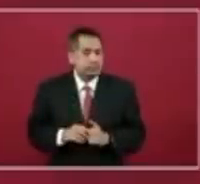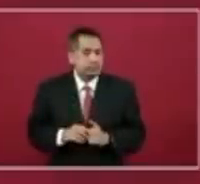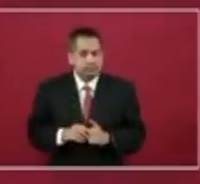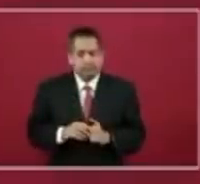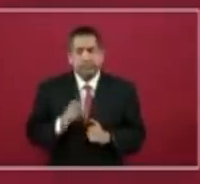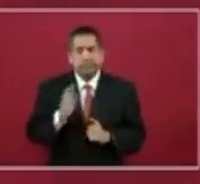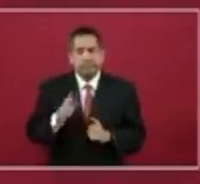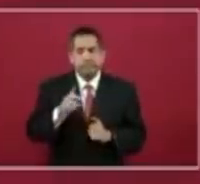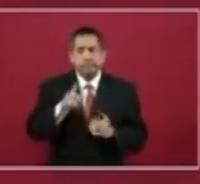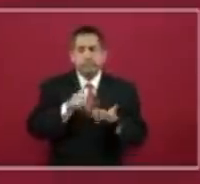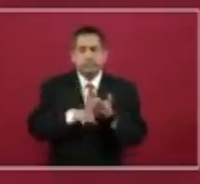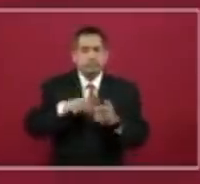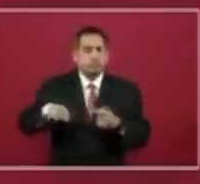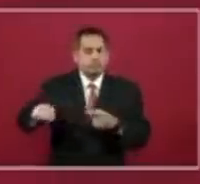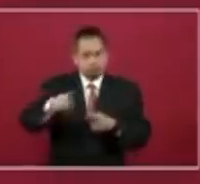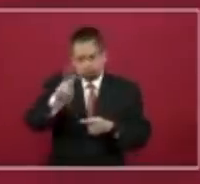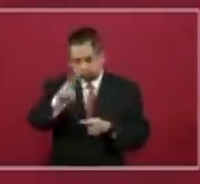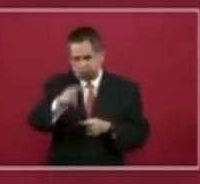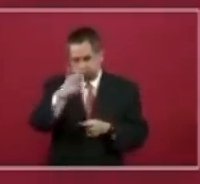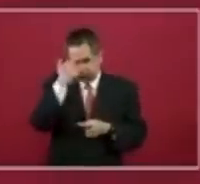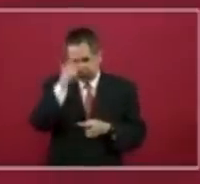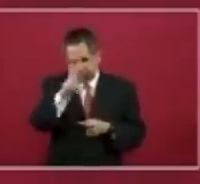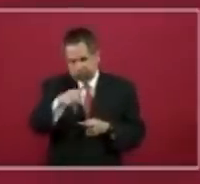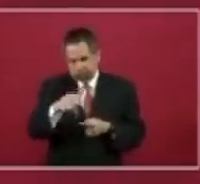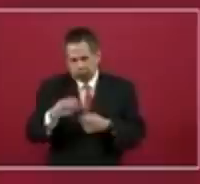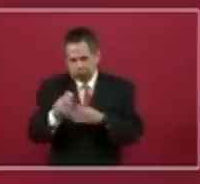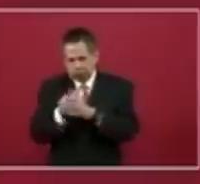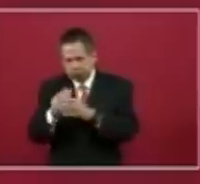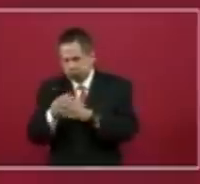Ya lo están viendo, en efecto,